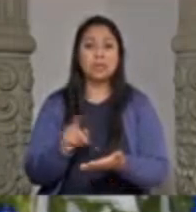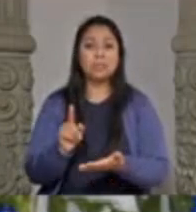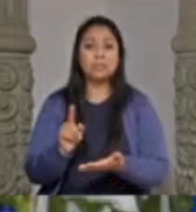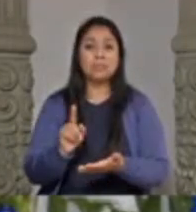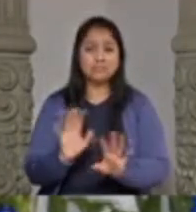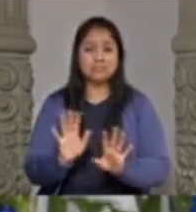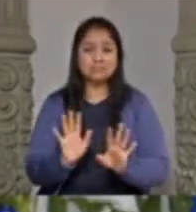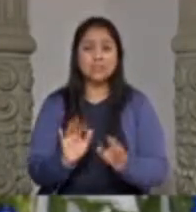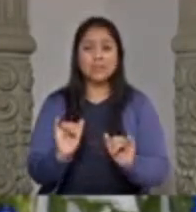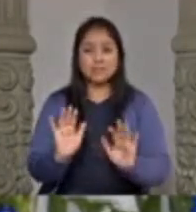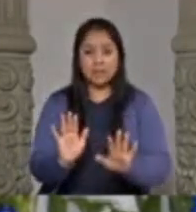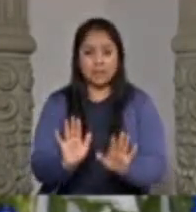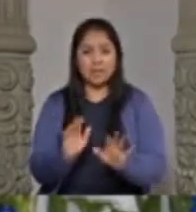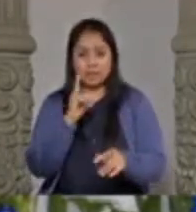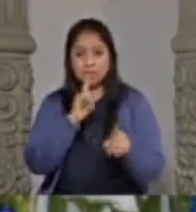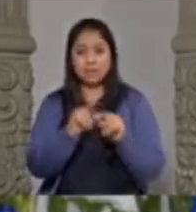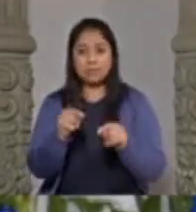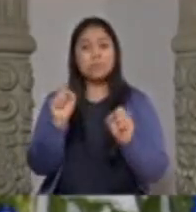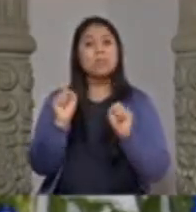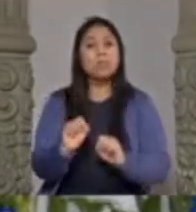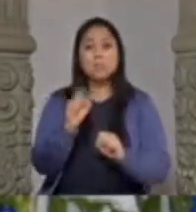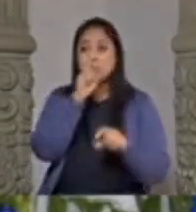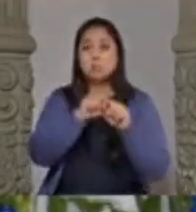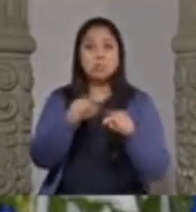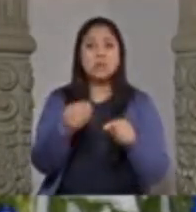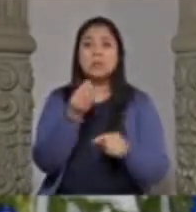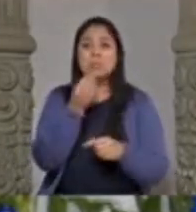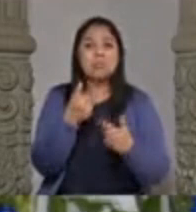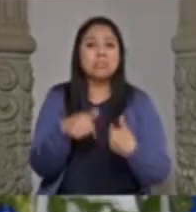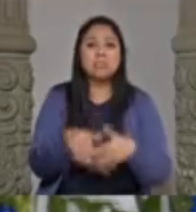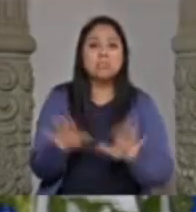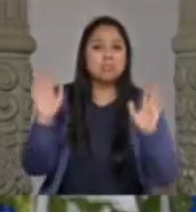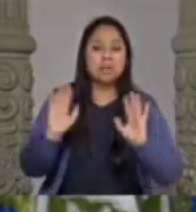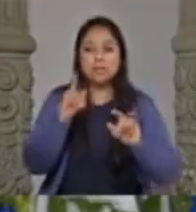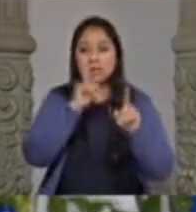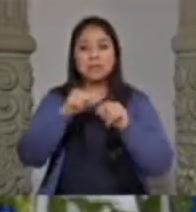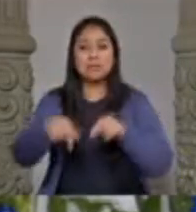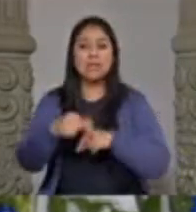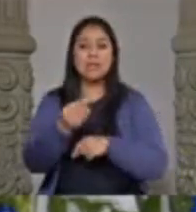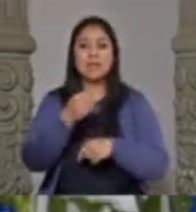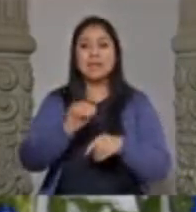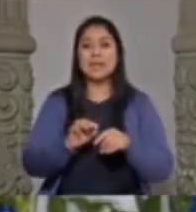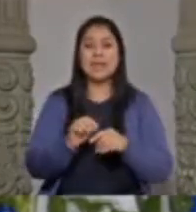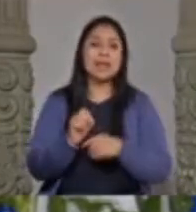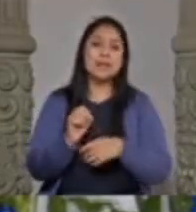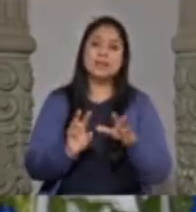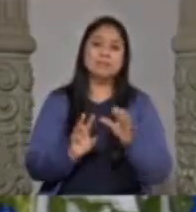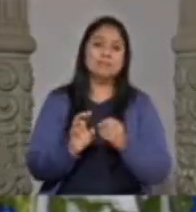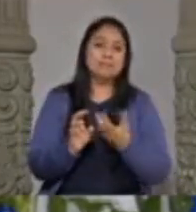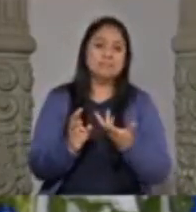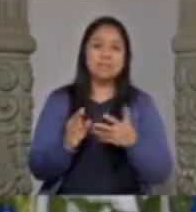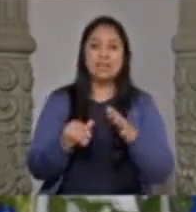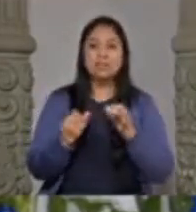Tenemos, incluso podemos comer aquí el tamal el 24 de diciembre, a las 12 de la noche si fuera